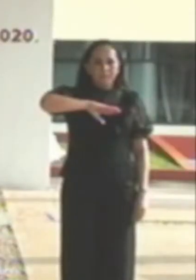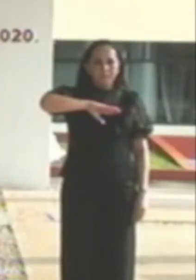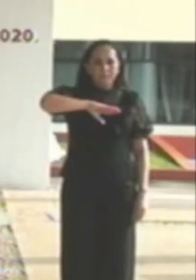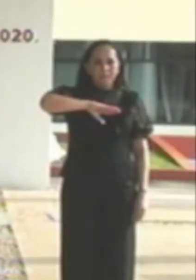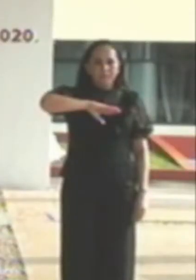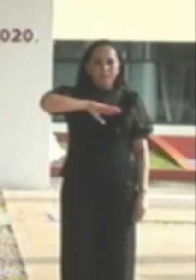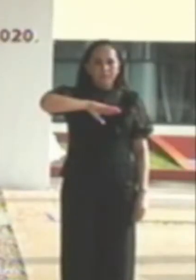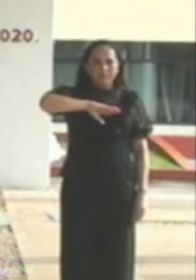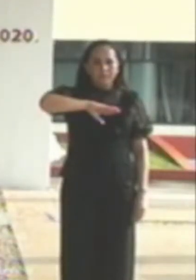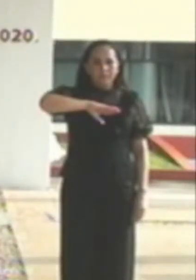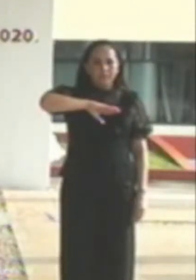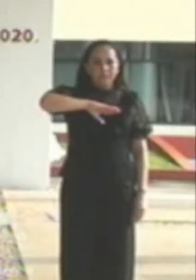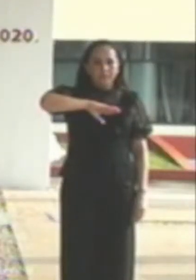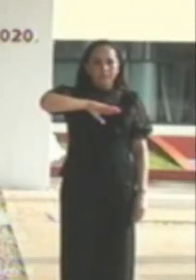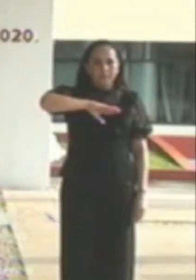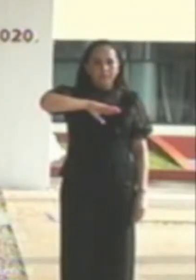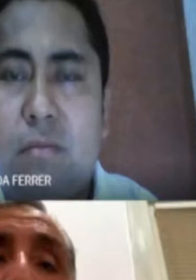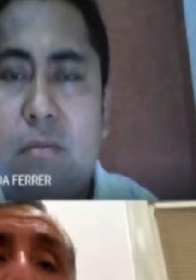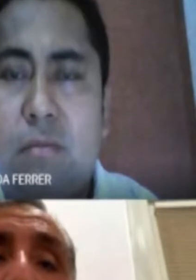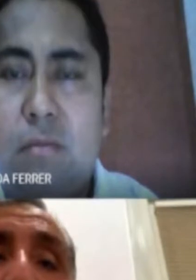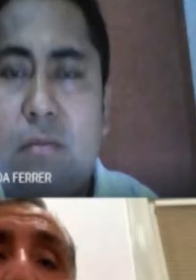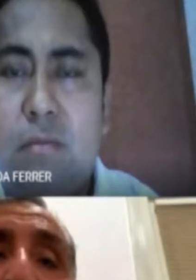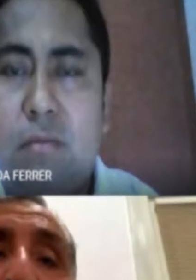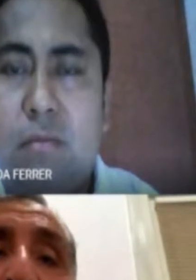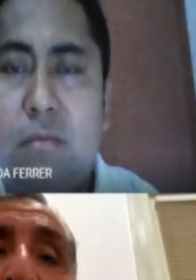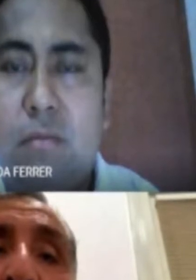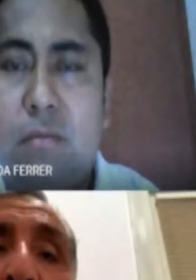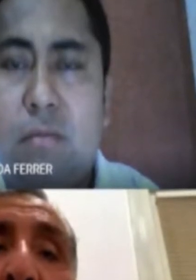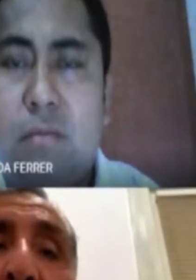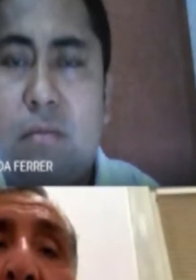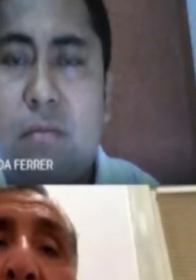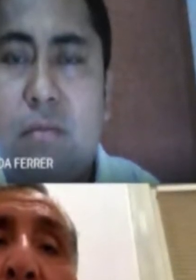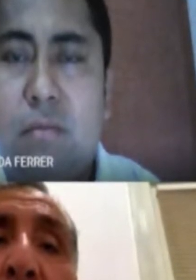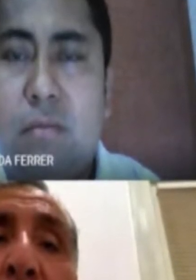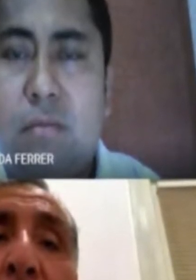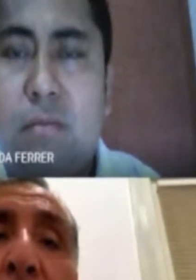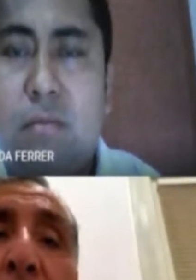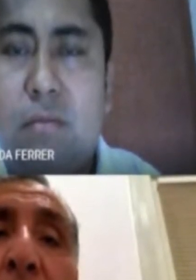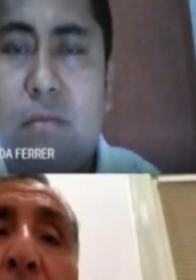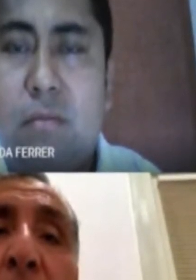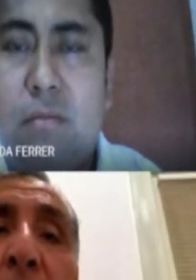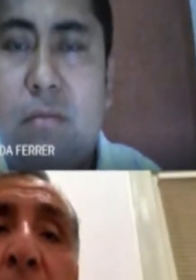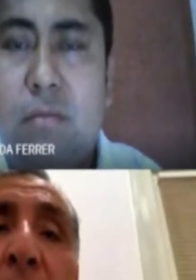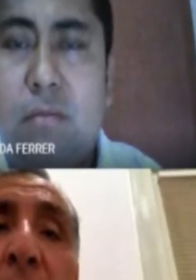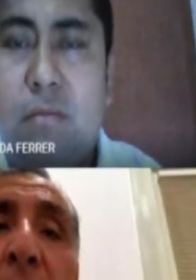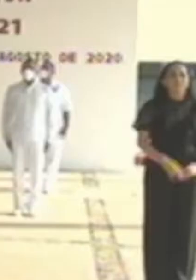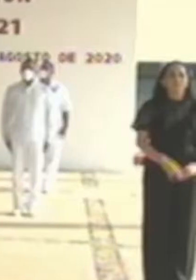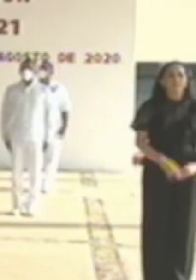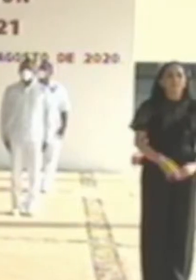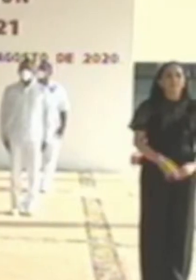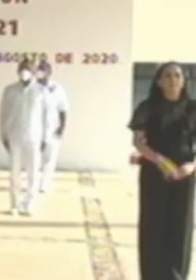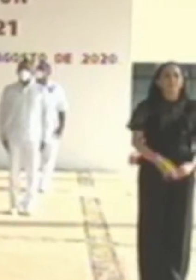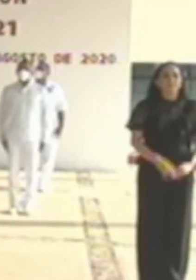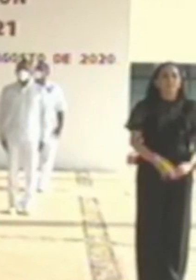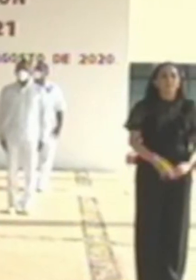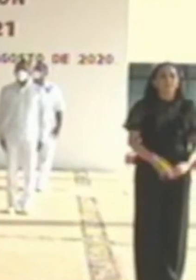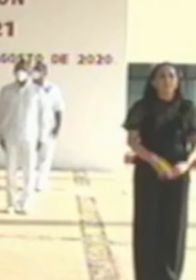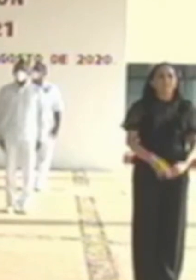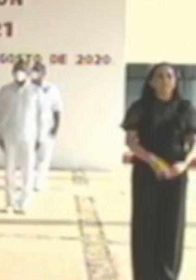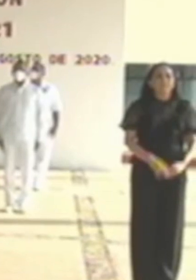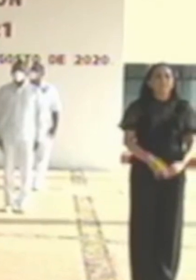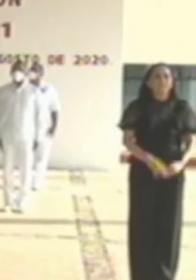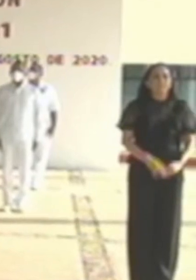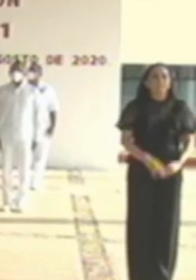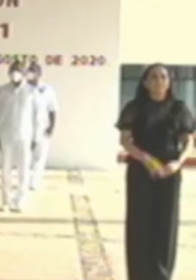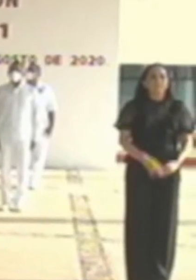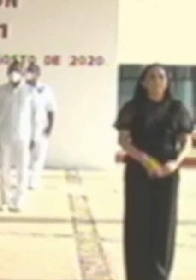el gobernador, señalando que con este nuevo reto en materia educativa, el objetivo es que todos contribuyamos con un comportamiento social adecuado, por